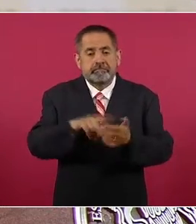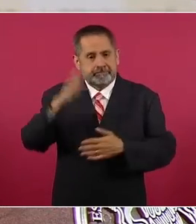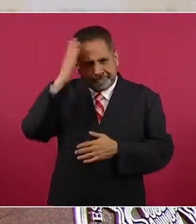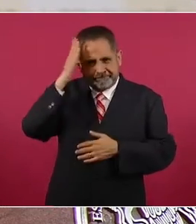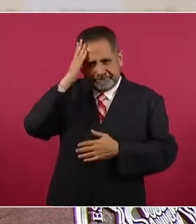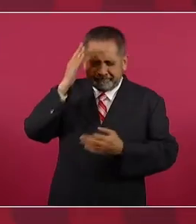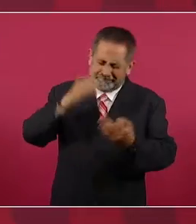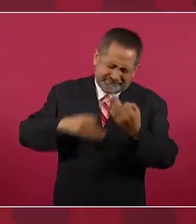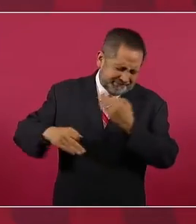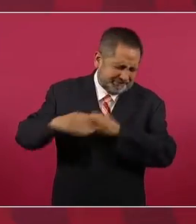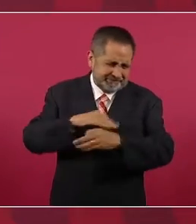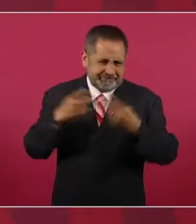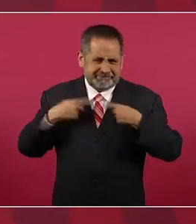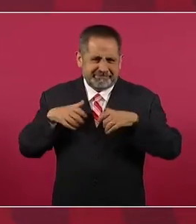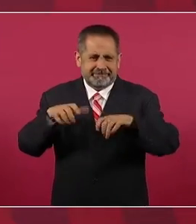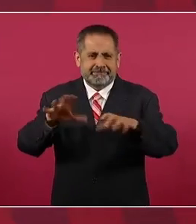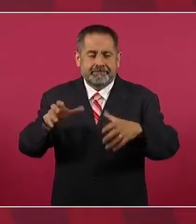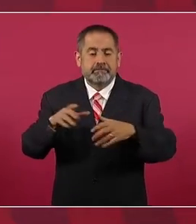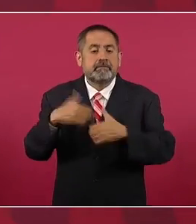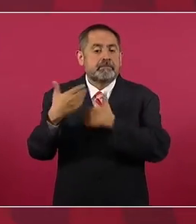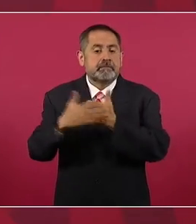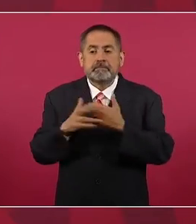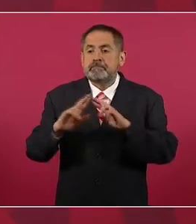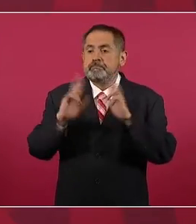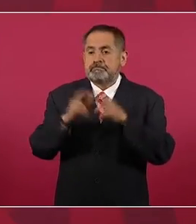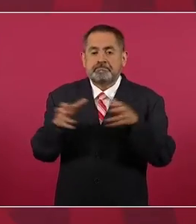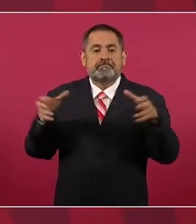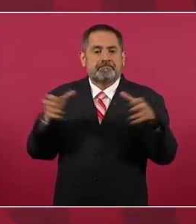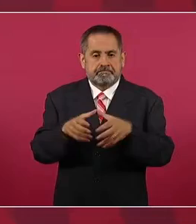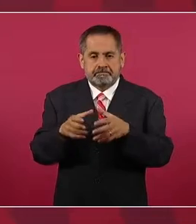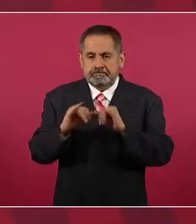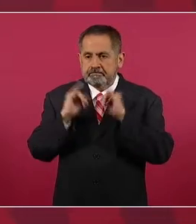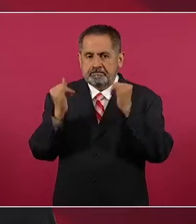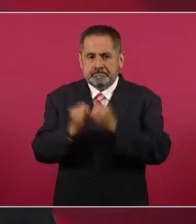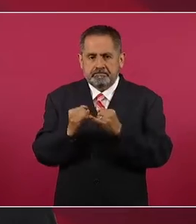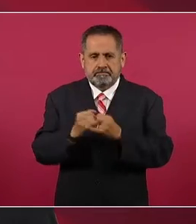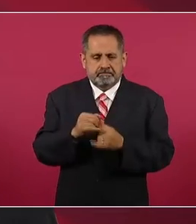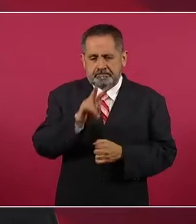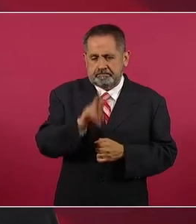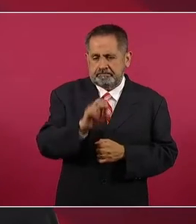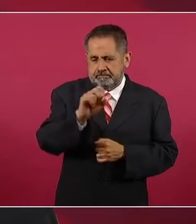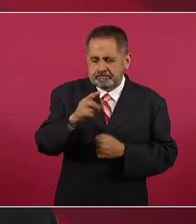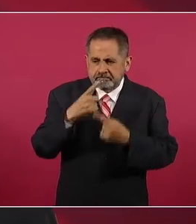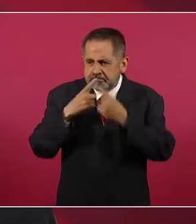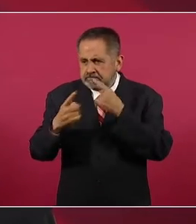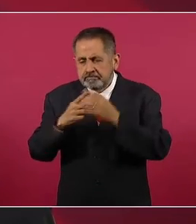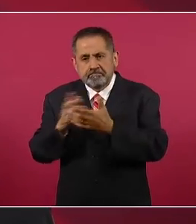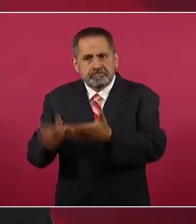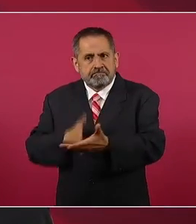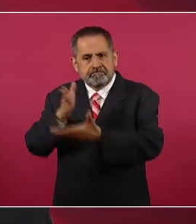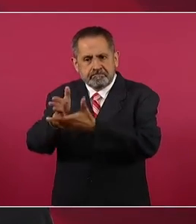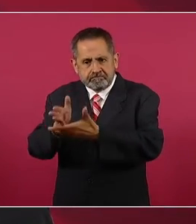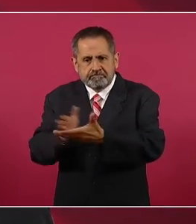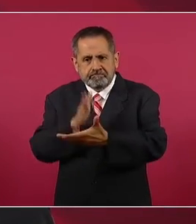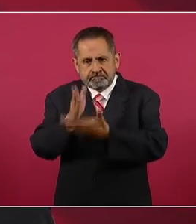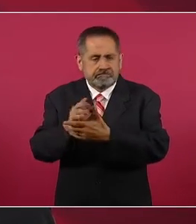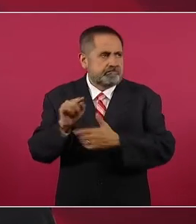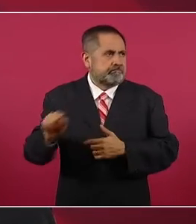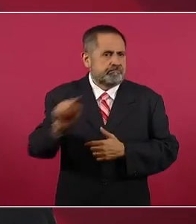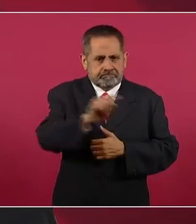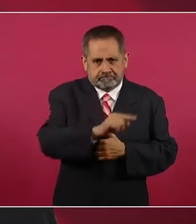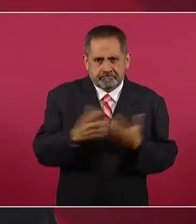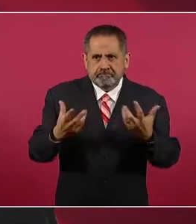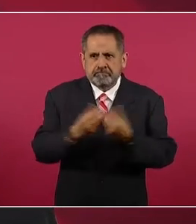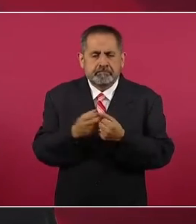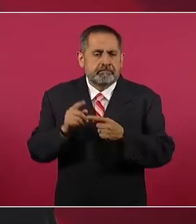todos los trabajadores, porque me voy a reunir con ellos. Un fin de semana voy a ir a